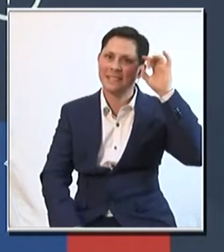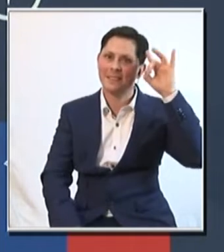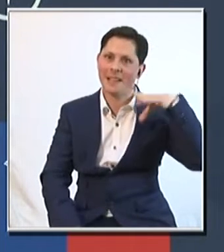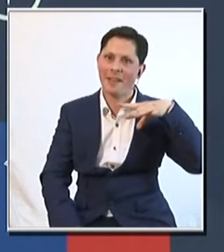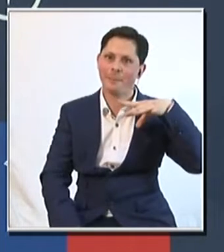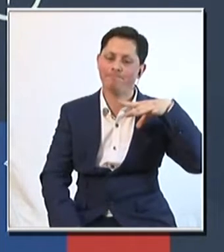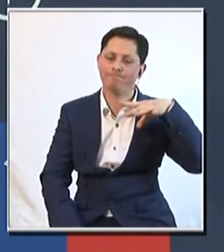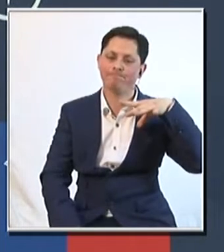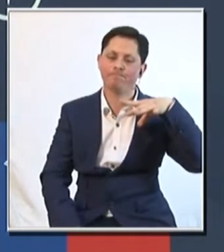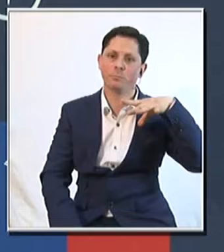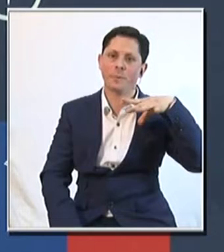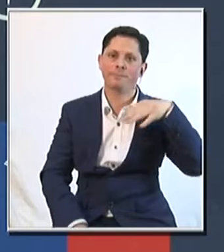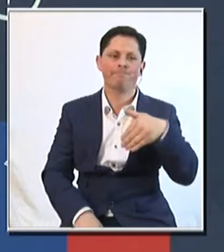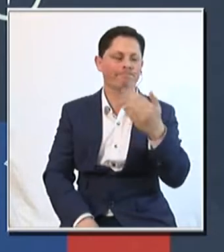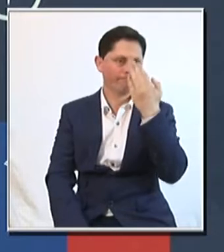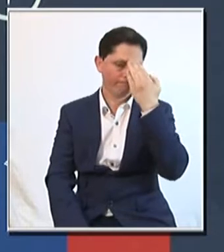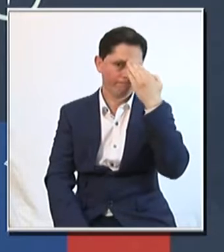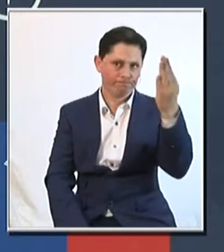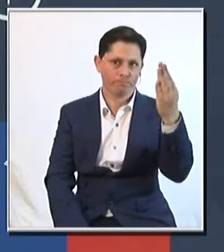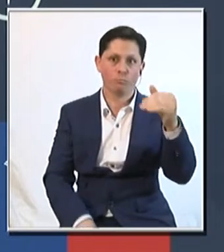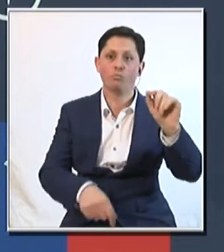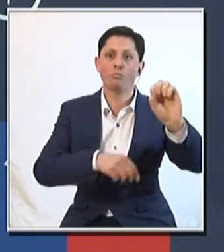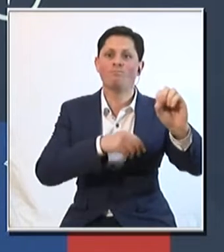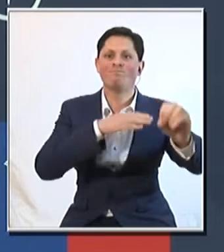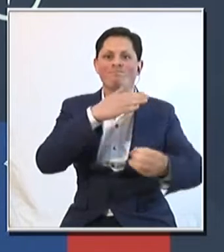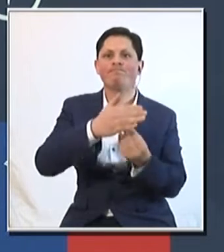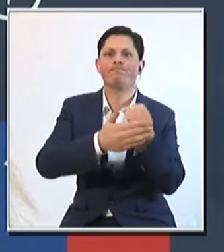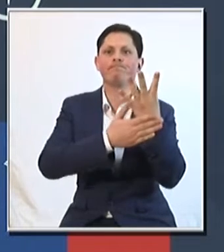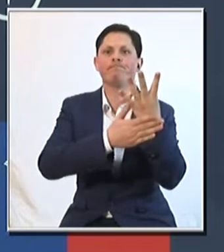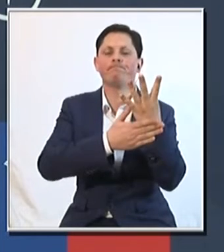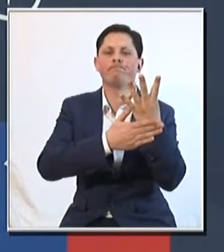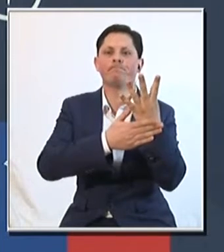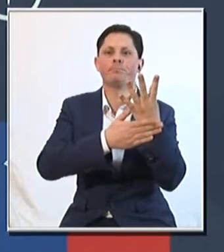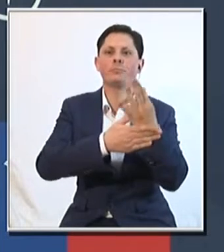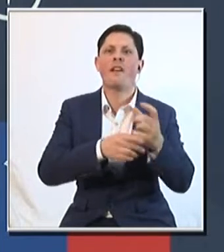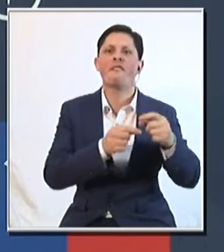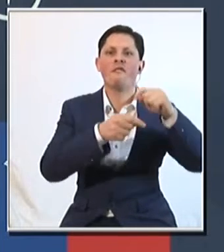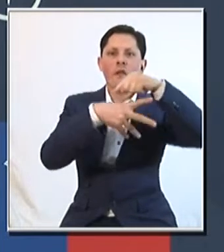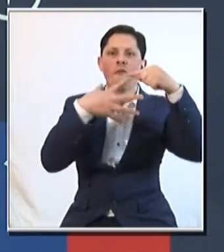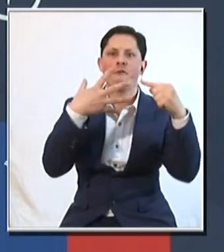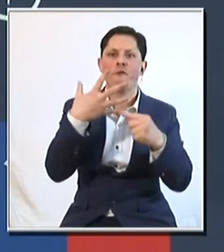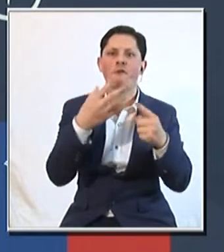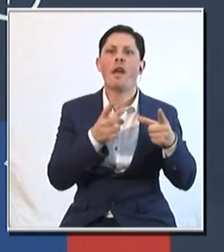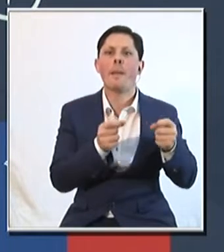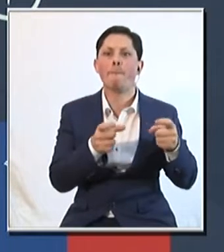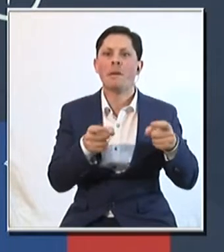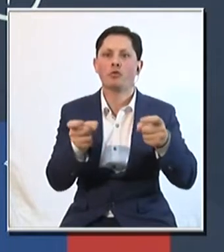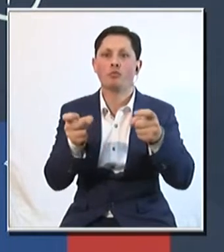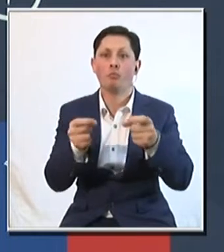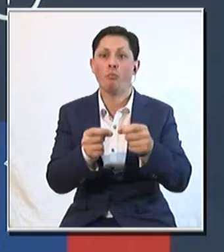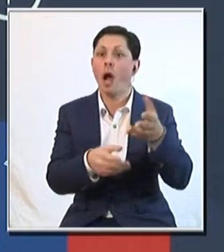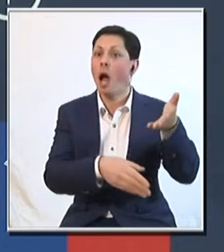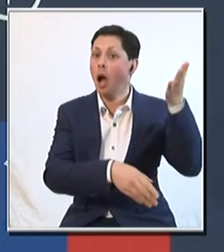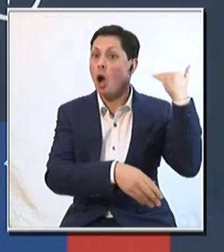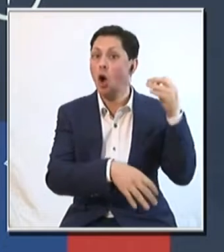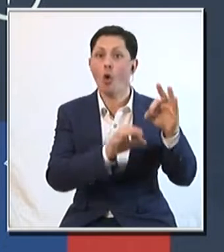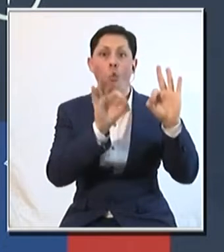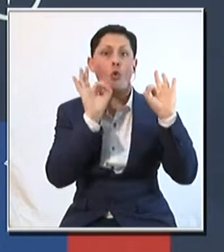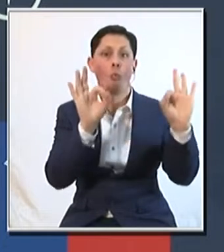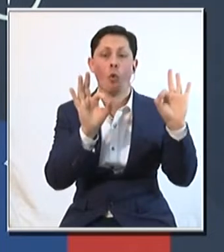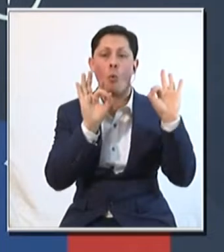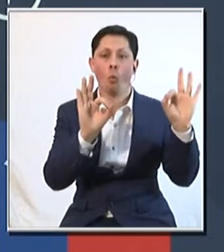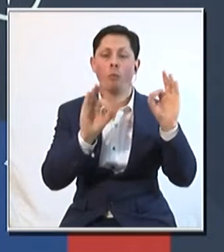sabemos, estamos enfrentando una reaparición importante de los virus que eran muy comunes en los